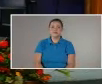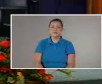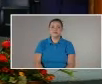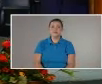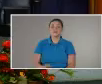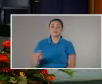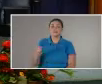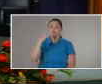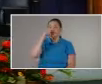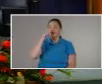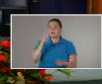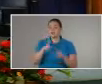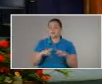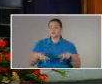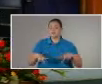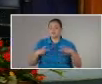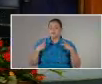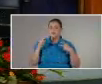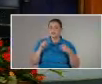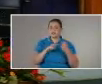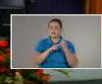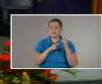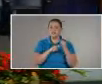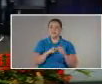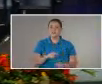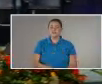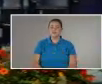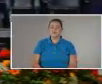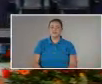Que también enfrentó esa situación. Y aún así